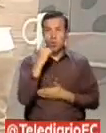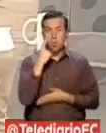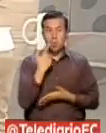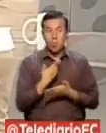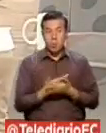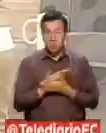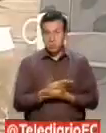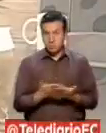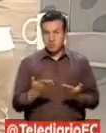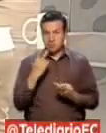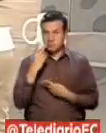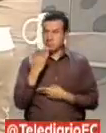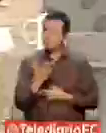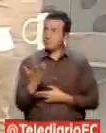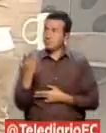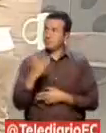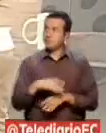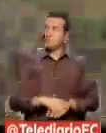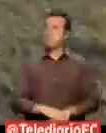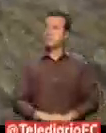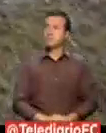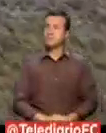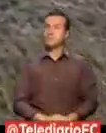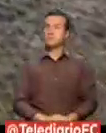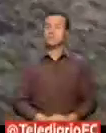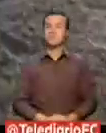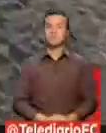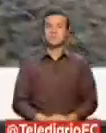los ejemplares de 10 metros.